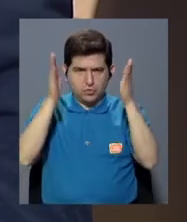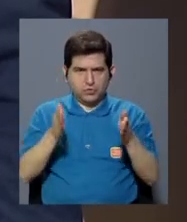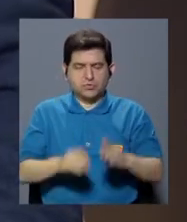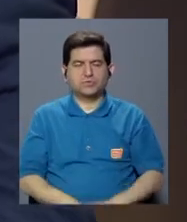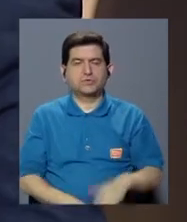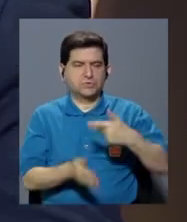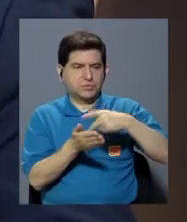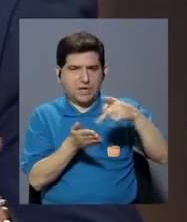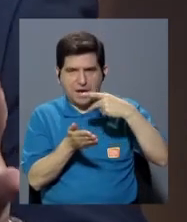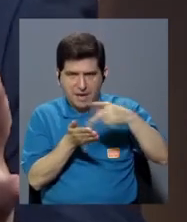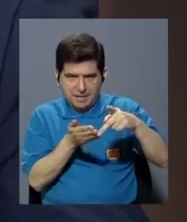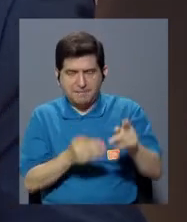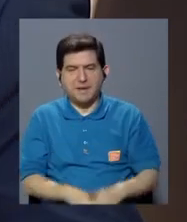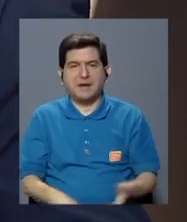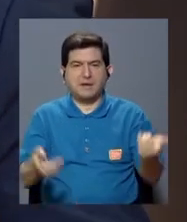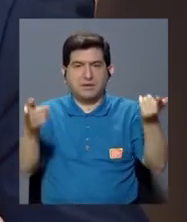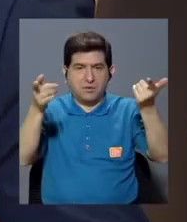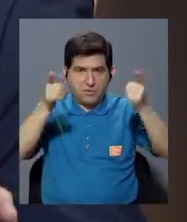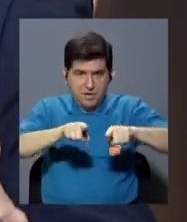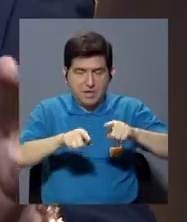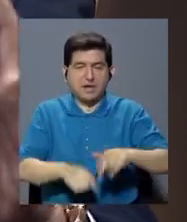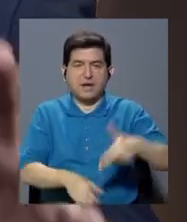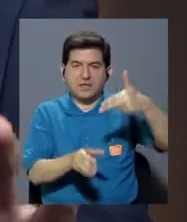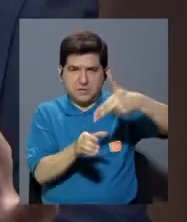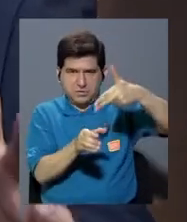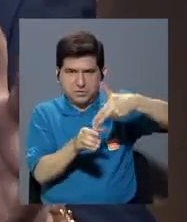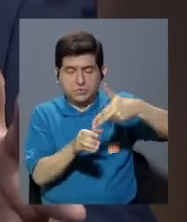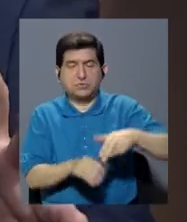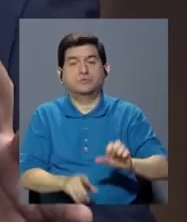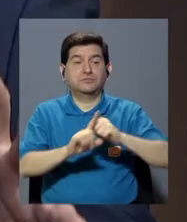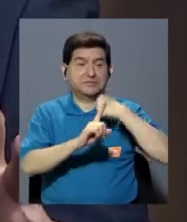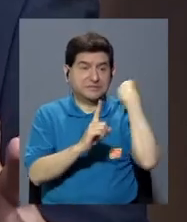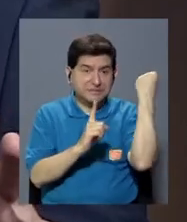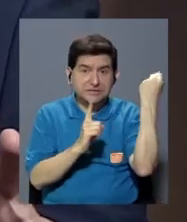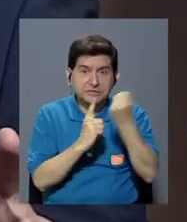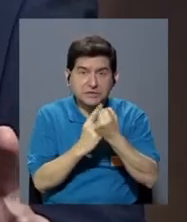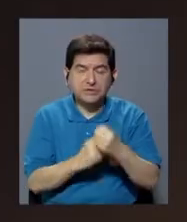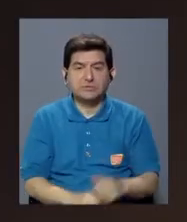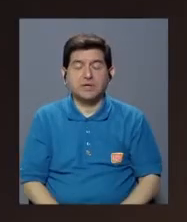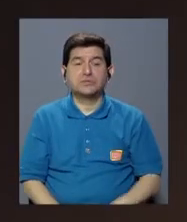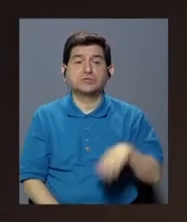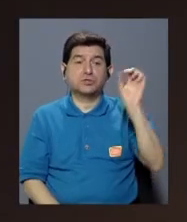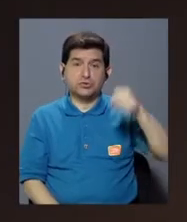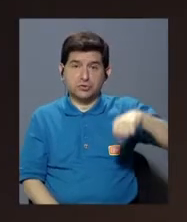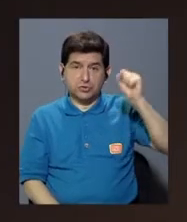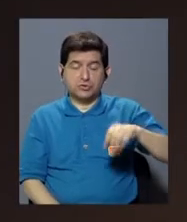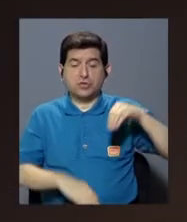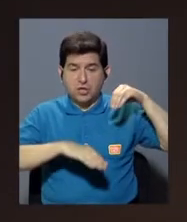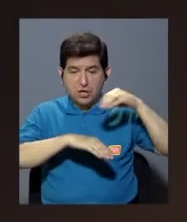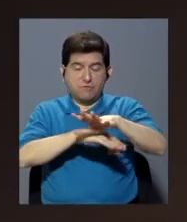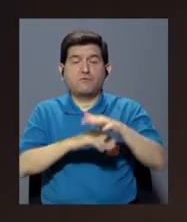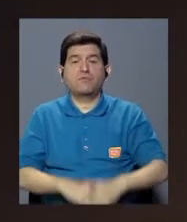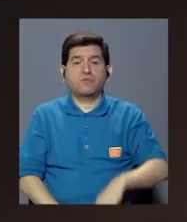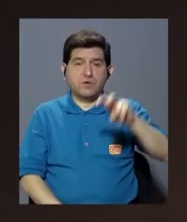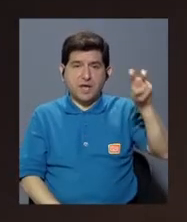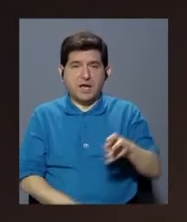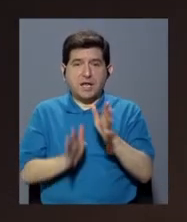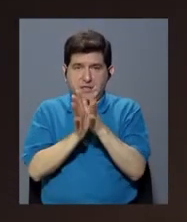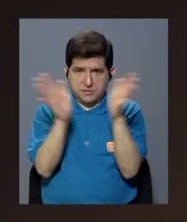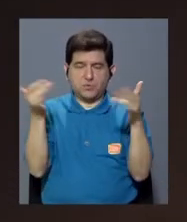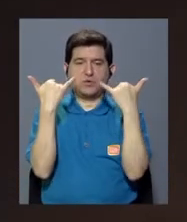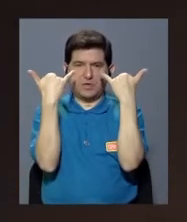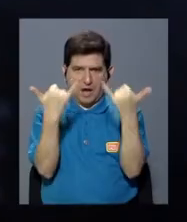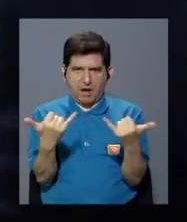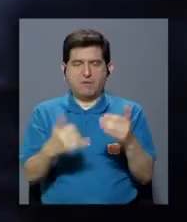costarricenses, ¿verdad? El tema de la factura electrónica, petrolera, es un tema de que incide efectivamente sobre el tema del